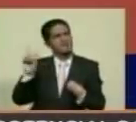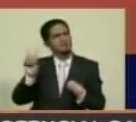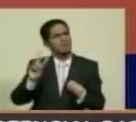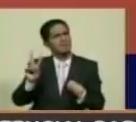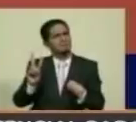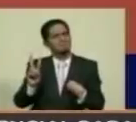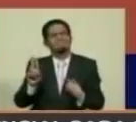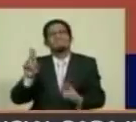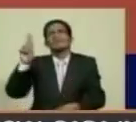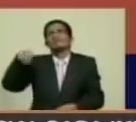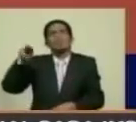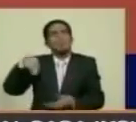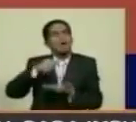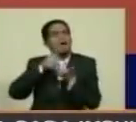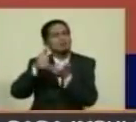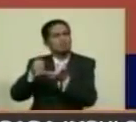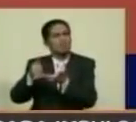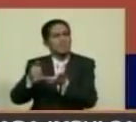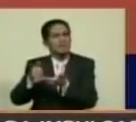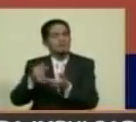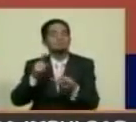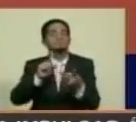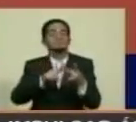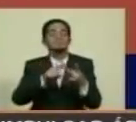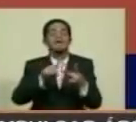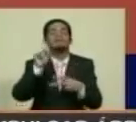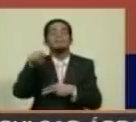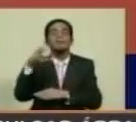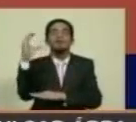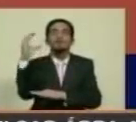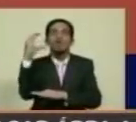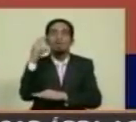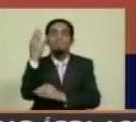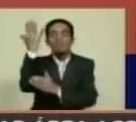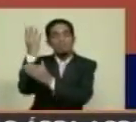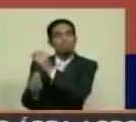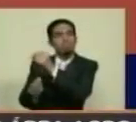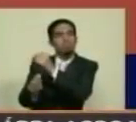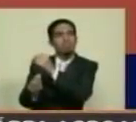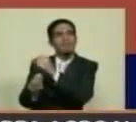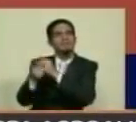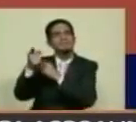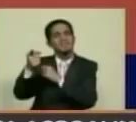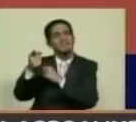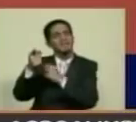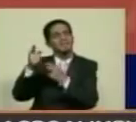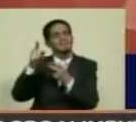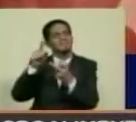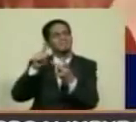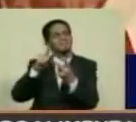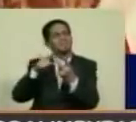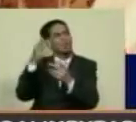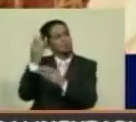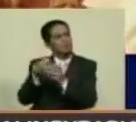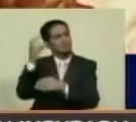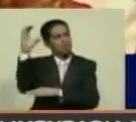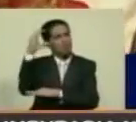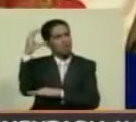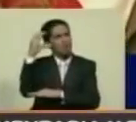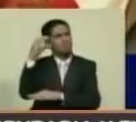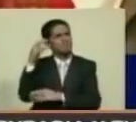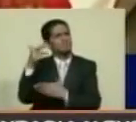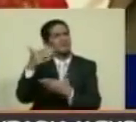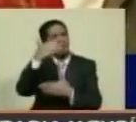los 5.600.000 colombianos que salieron huyendo de la muerte de los Álvaro Uribe, de los Julito Vélez, de